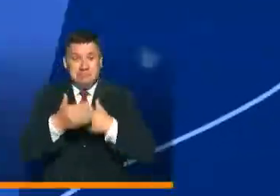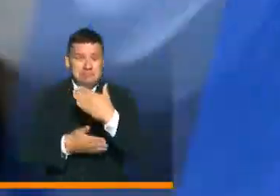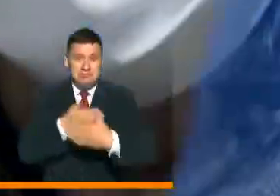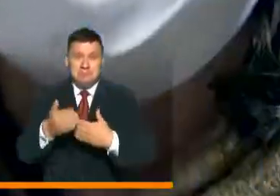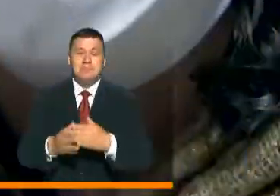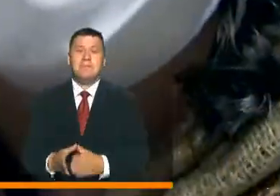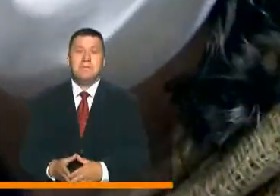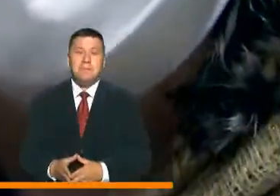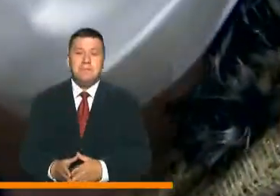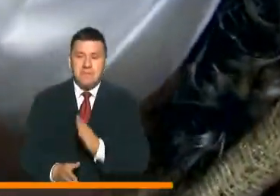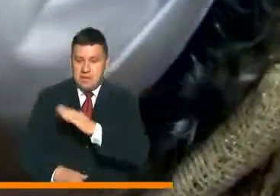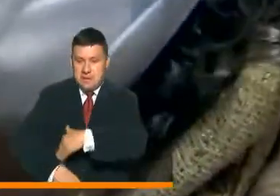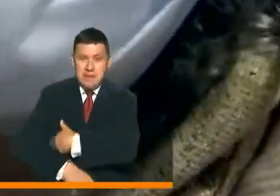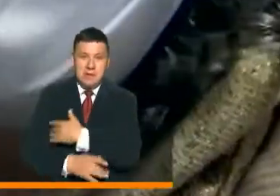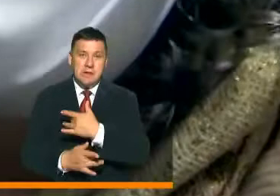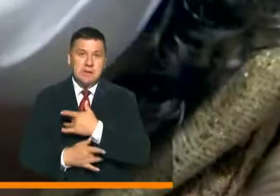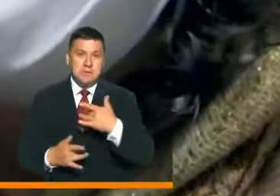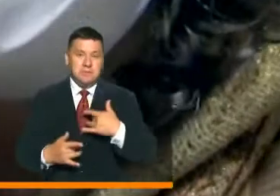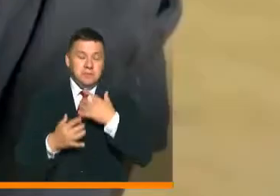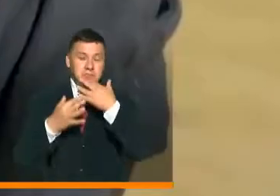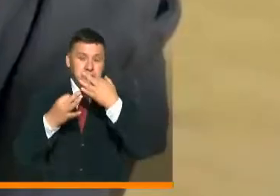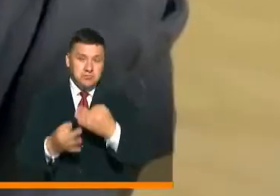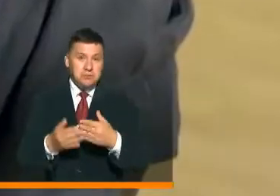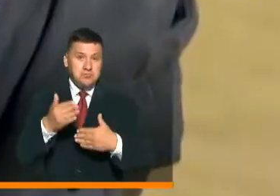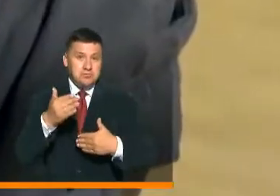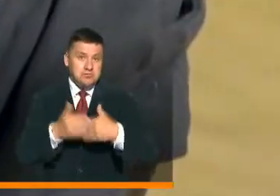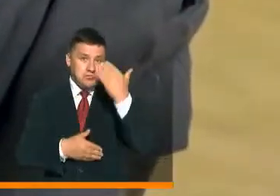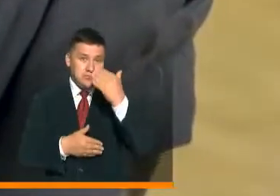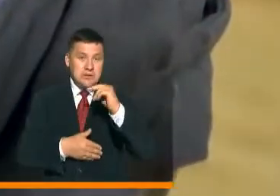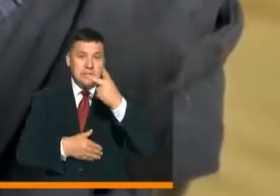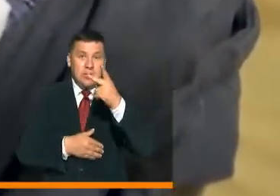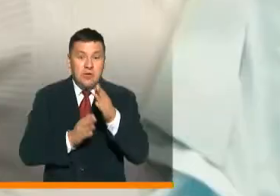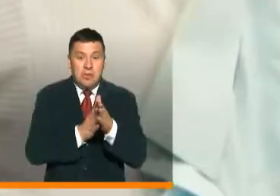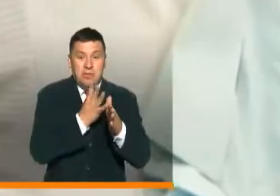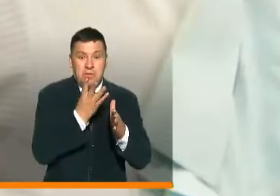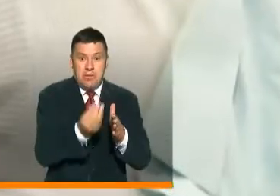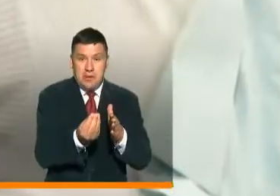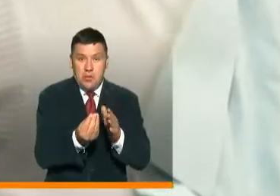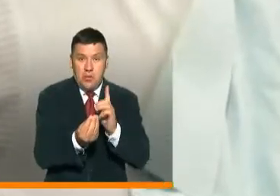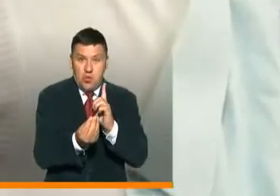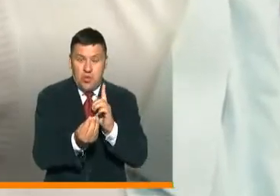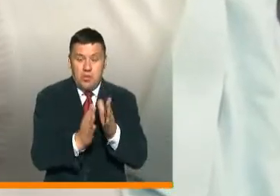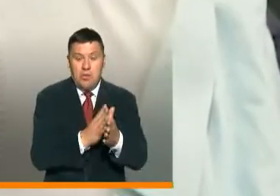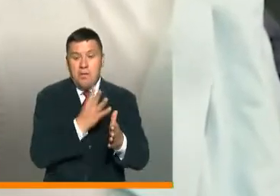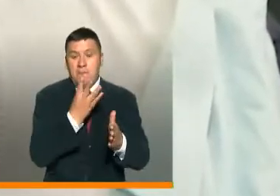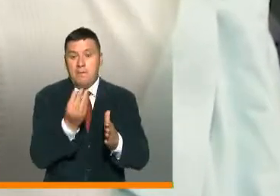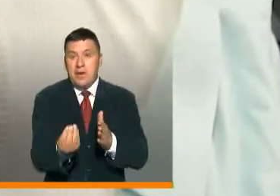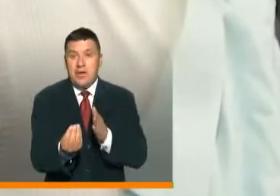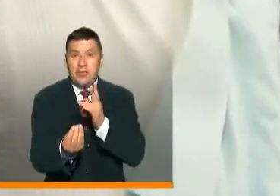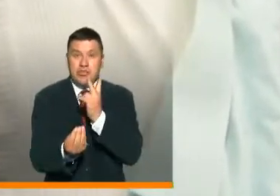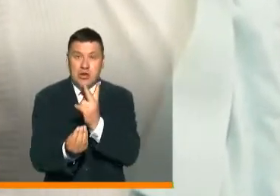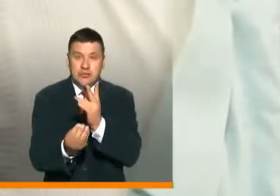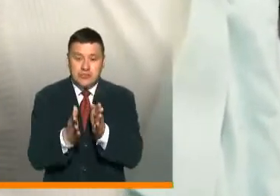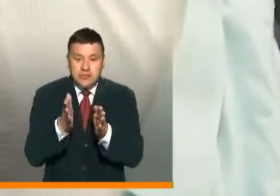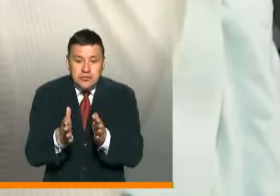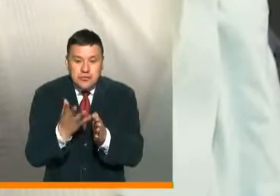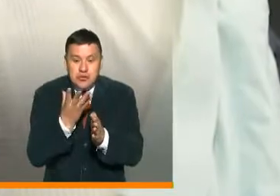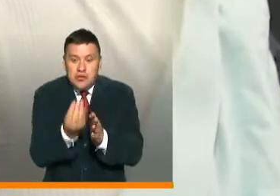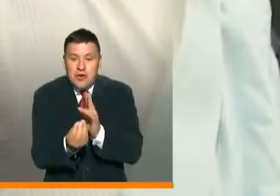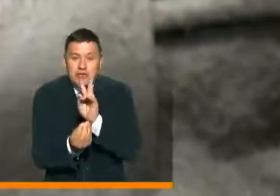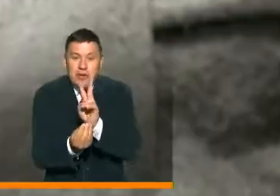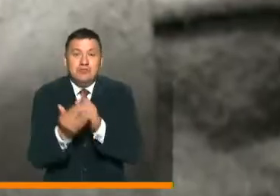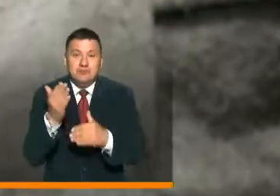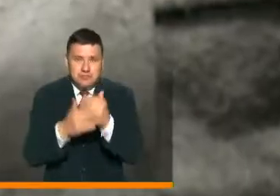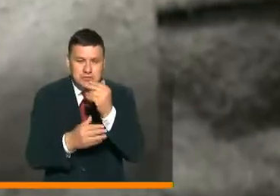avanzando. El Ministerio de Salud confirmó el inicio de la segunda etapa del Plan Nacional de Vacunación, en la que se inmunizará